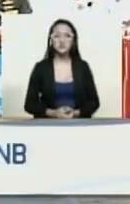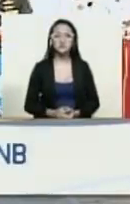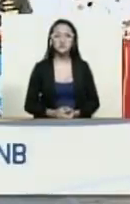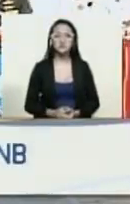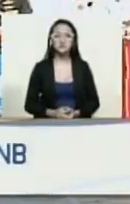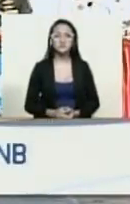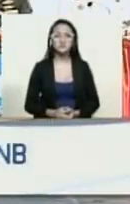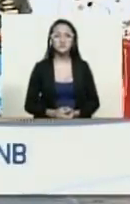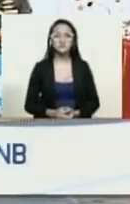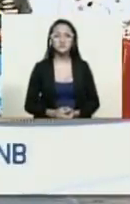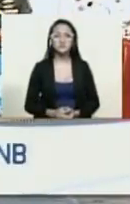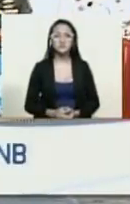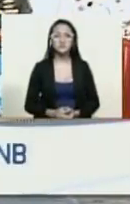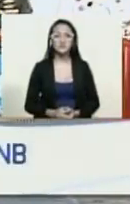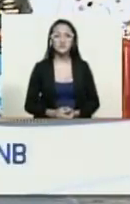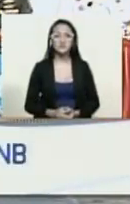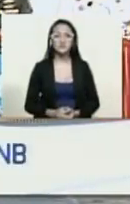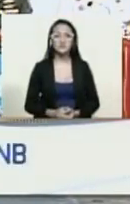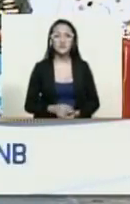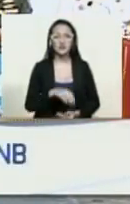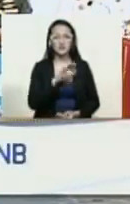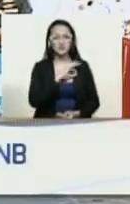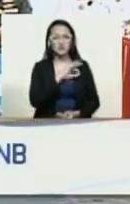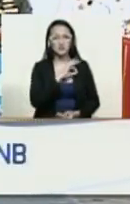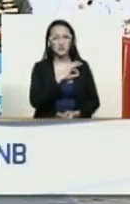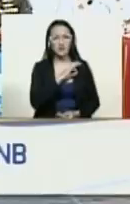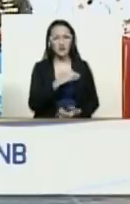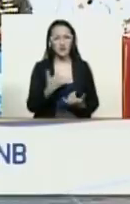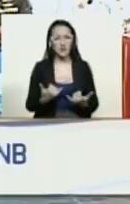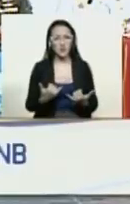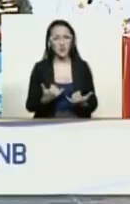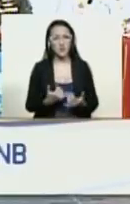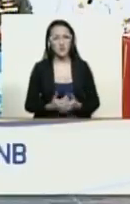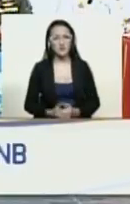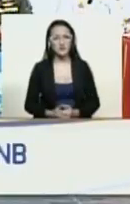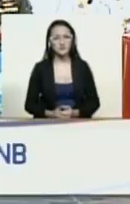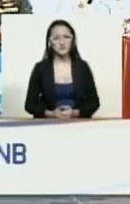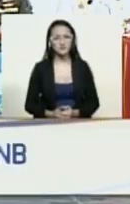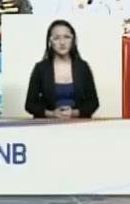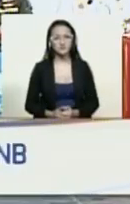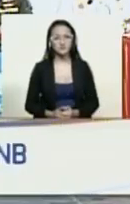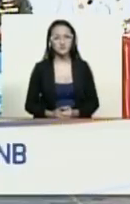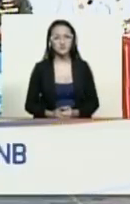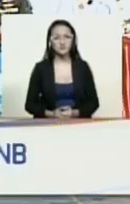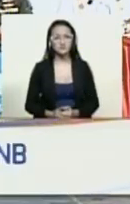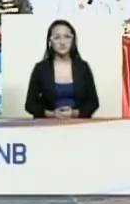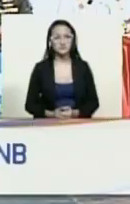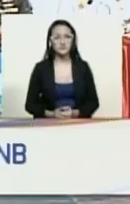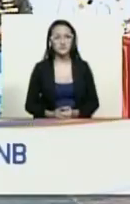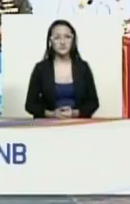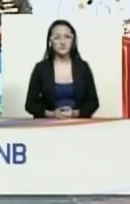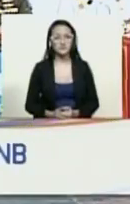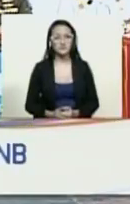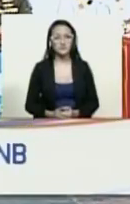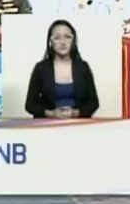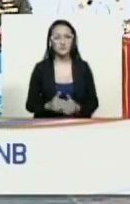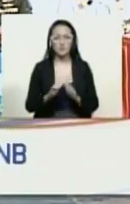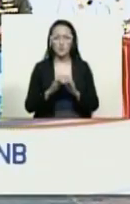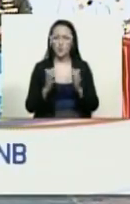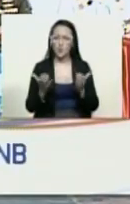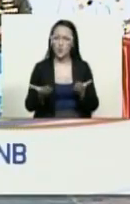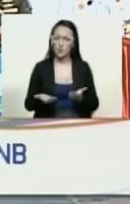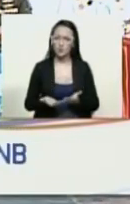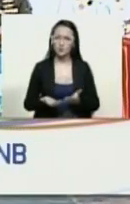sociedad llamada moderna o la sociedad actual, contemporánea, se ha llevado a su máxima expresión en el mundo